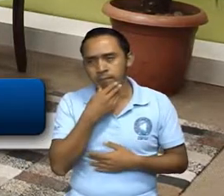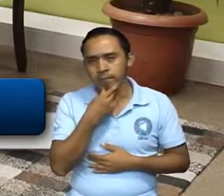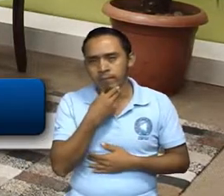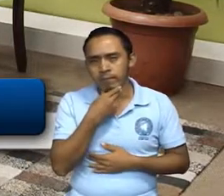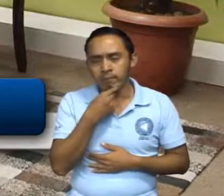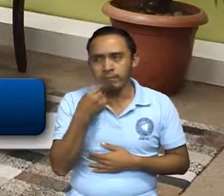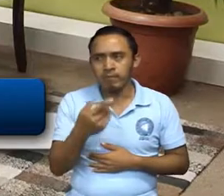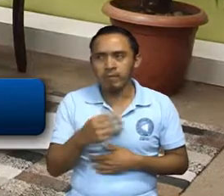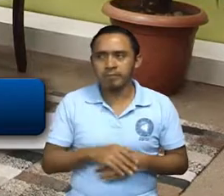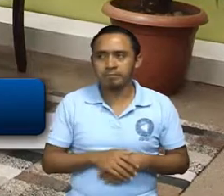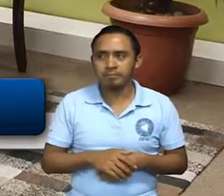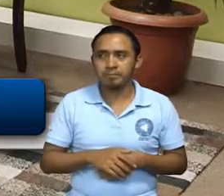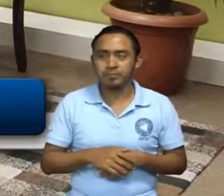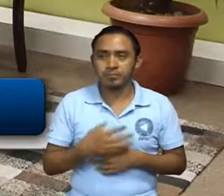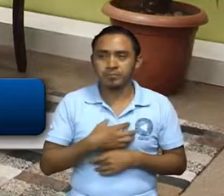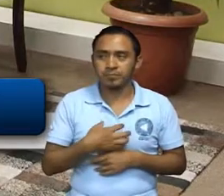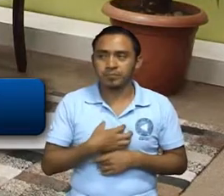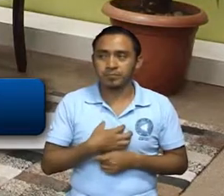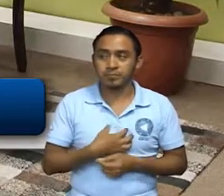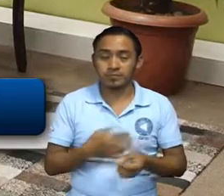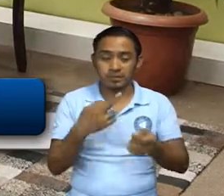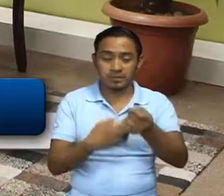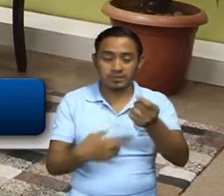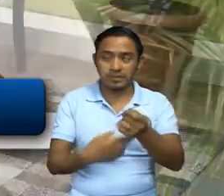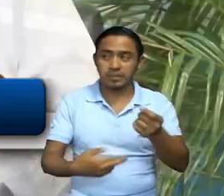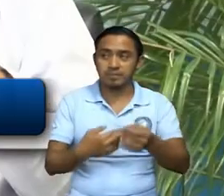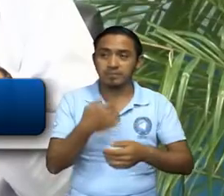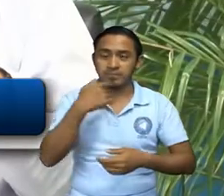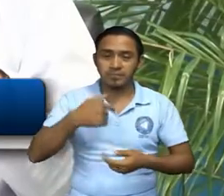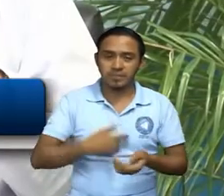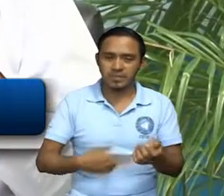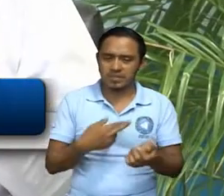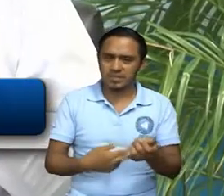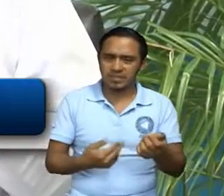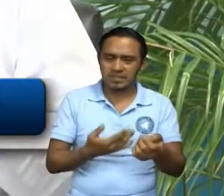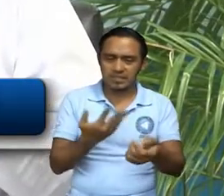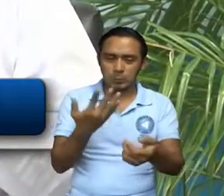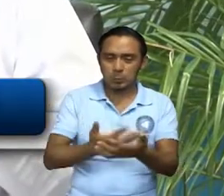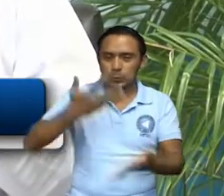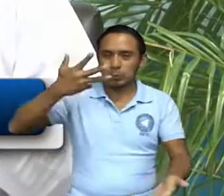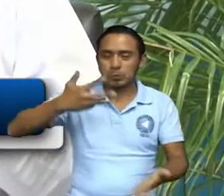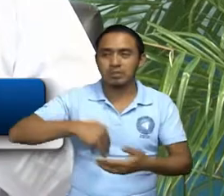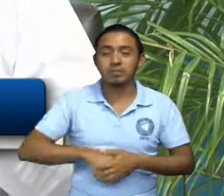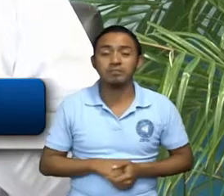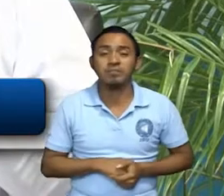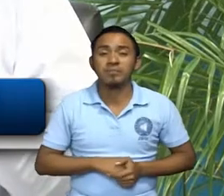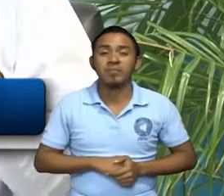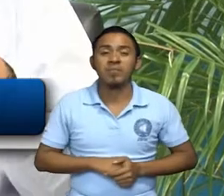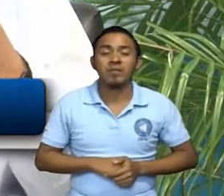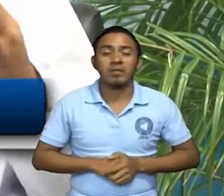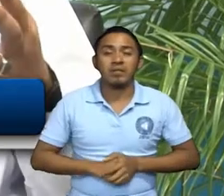Cuando le dicen que se le caliente la sangre, ¿ya? Hay gente que dice eso, ¿ya? Entonces, son las hormonas